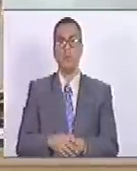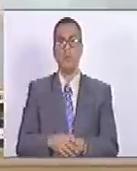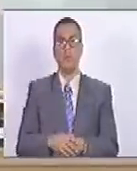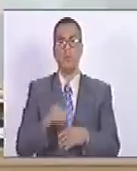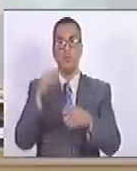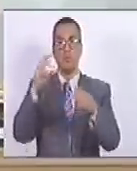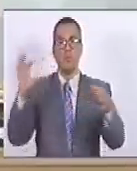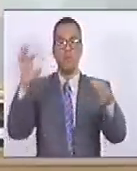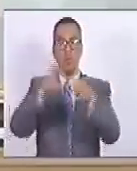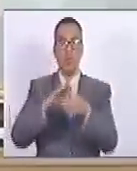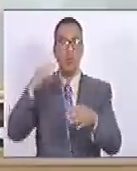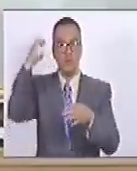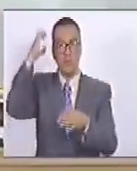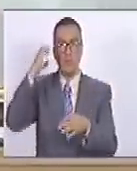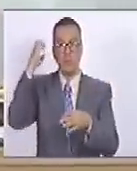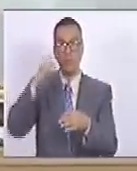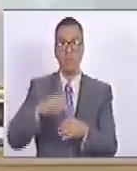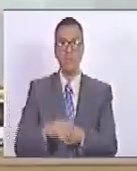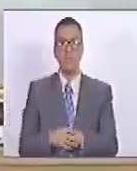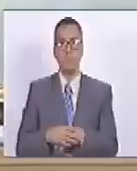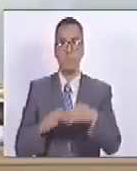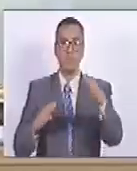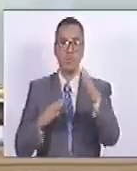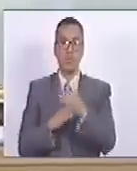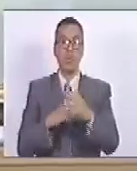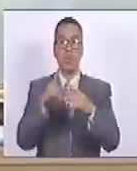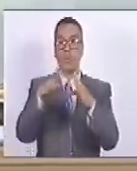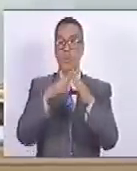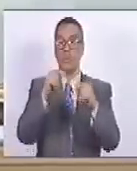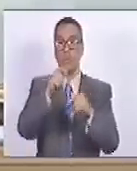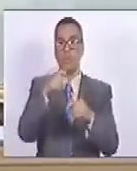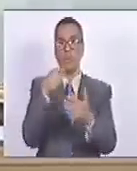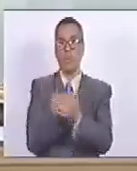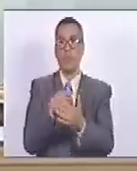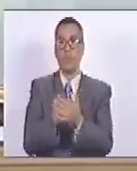la Unión Europea bloqueó esos fondos,